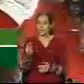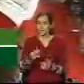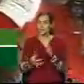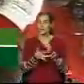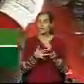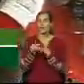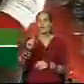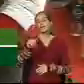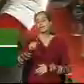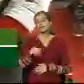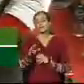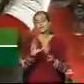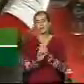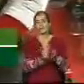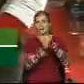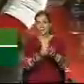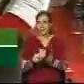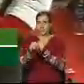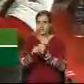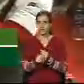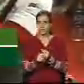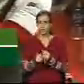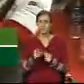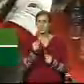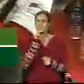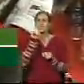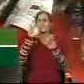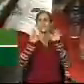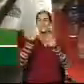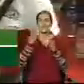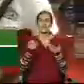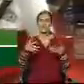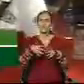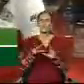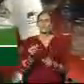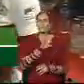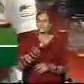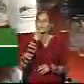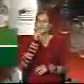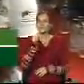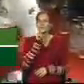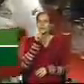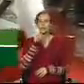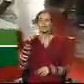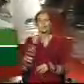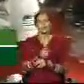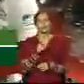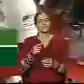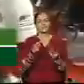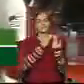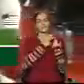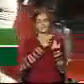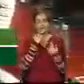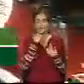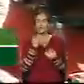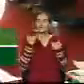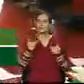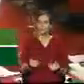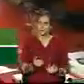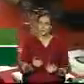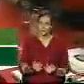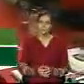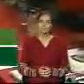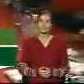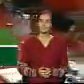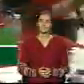técnicos de acá, del Tamacuro. Y levanten la mano los compañeros del partido. Vamos a ayudar a cumplir esa tarea. Vamos a cumplir la